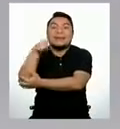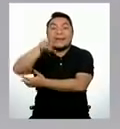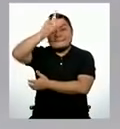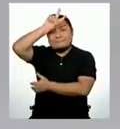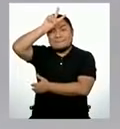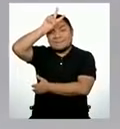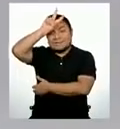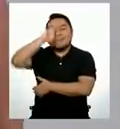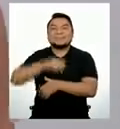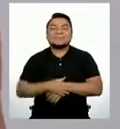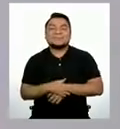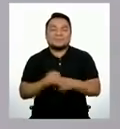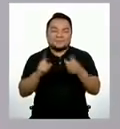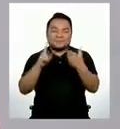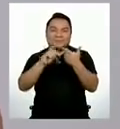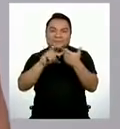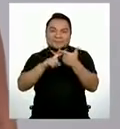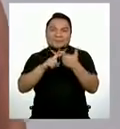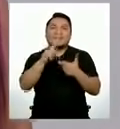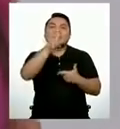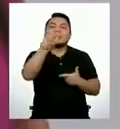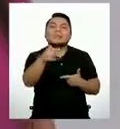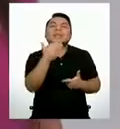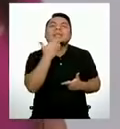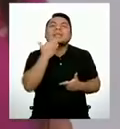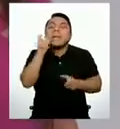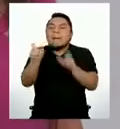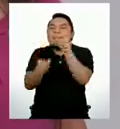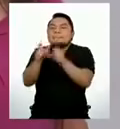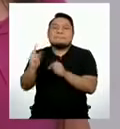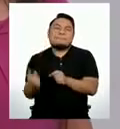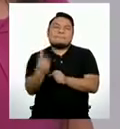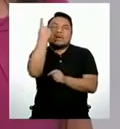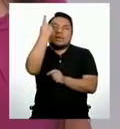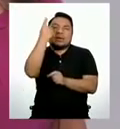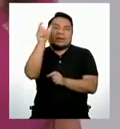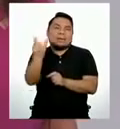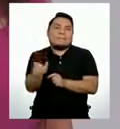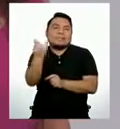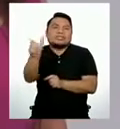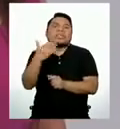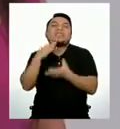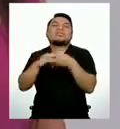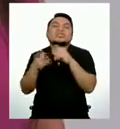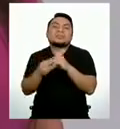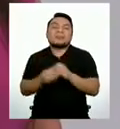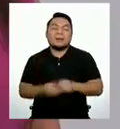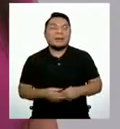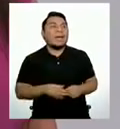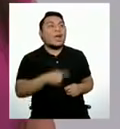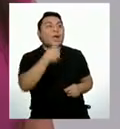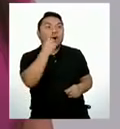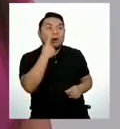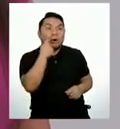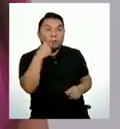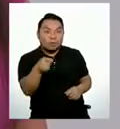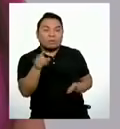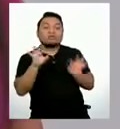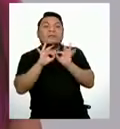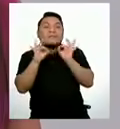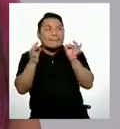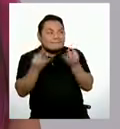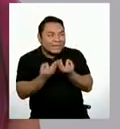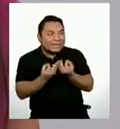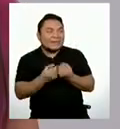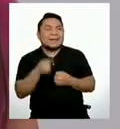Siguiente pregunta. ¿Quiénes son los personajes principales de esta historia? El hombre, su familia,